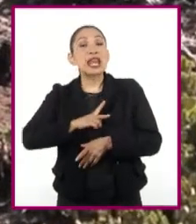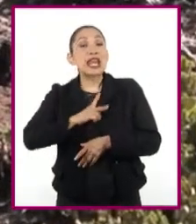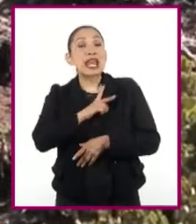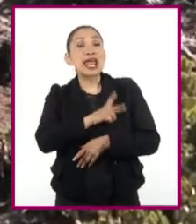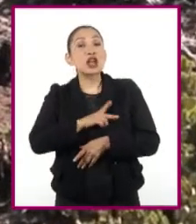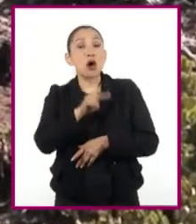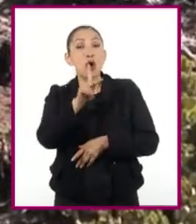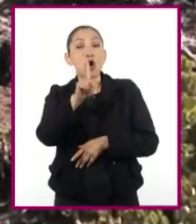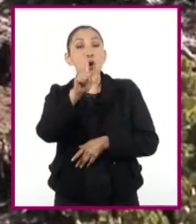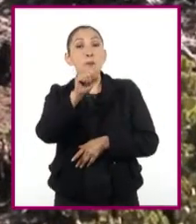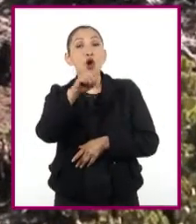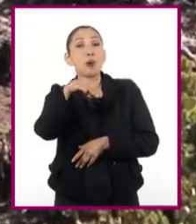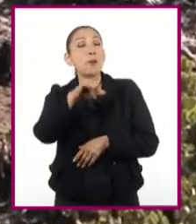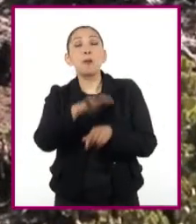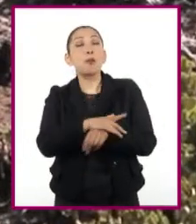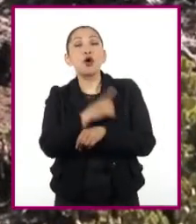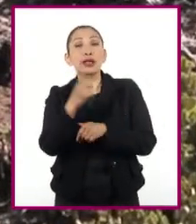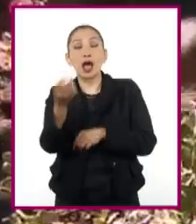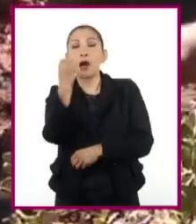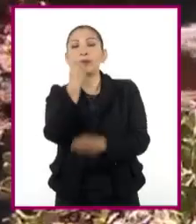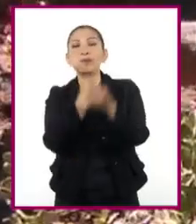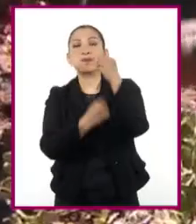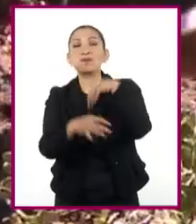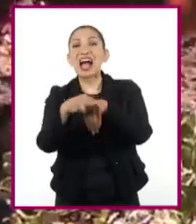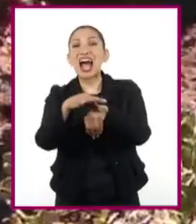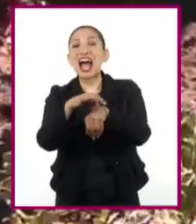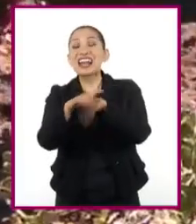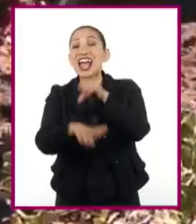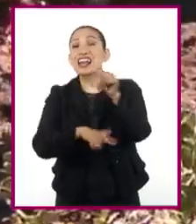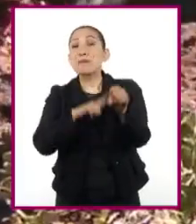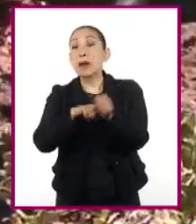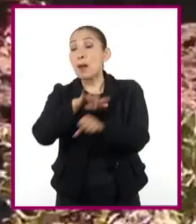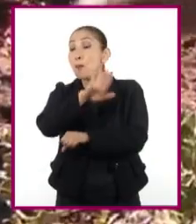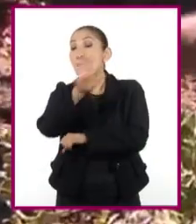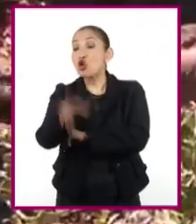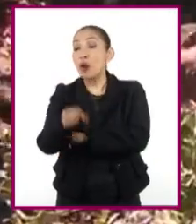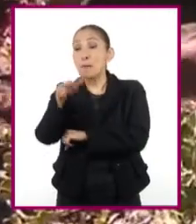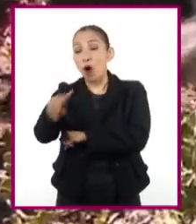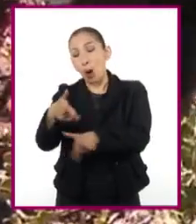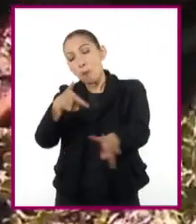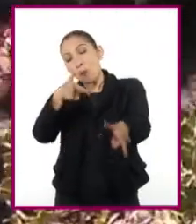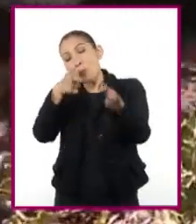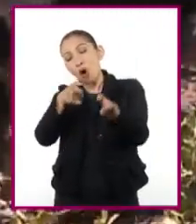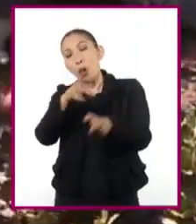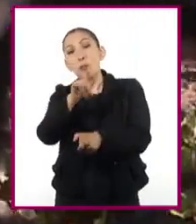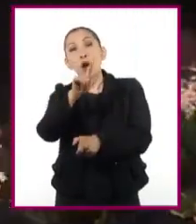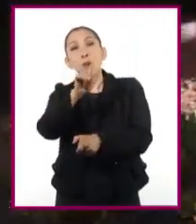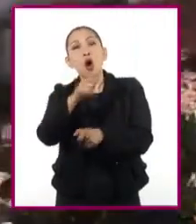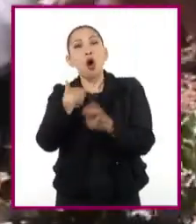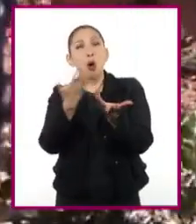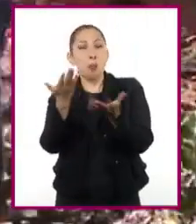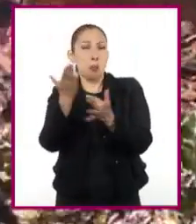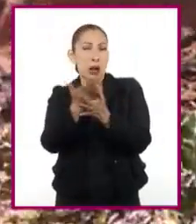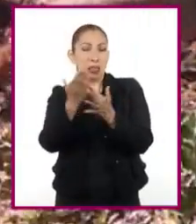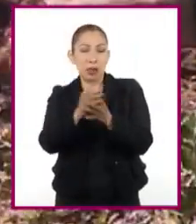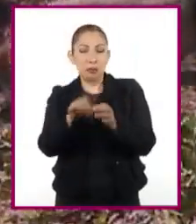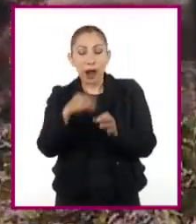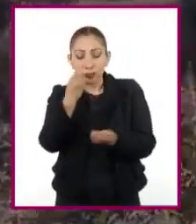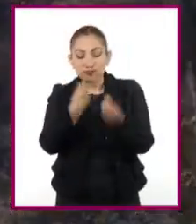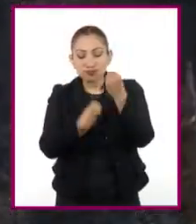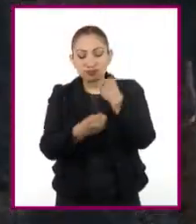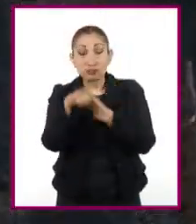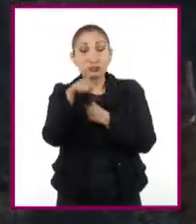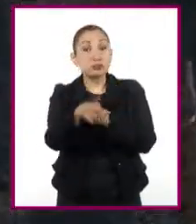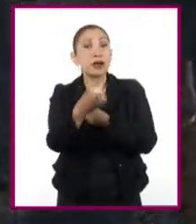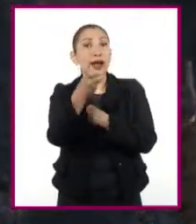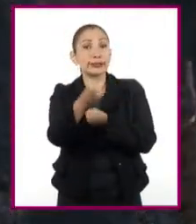envenenamiento por plomo, provocado por la ingestión de carne de animales muertos por balas de plomo o sus fragmentos.